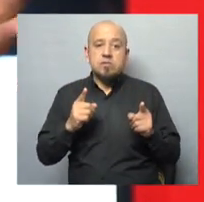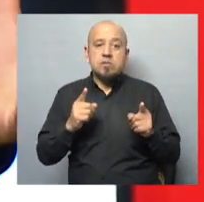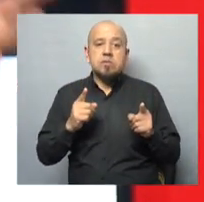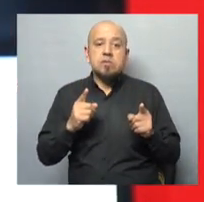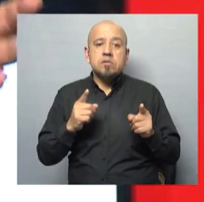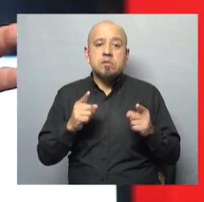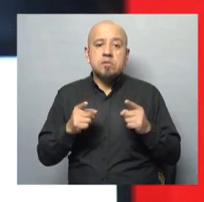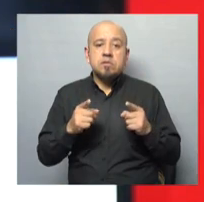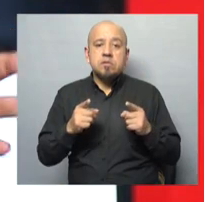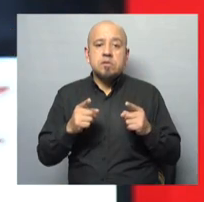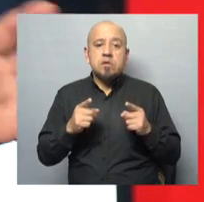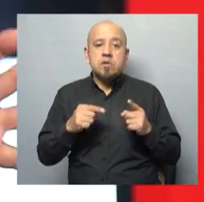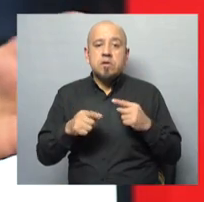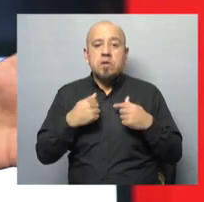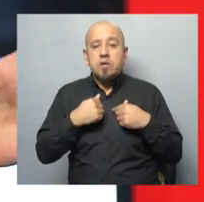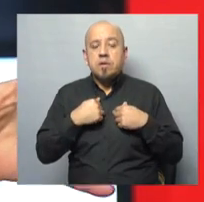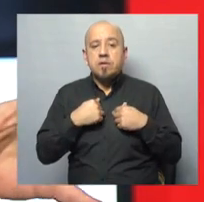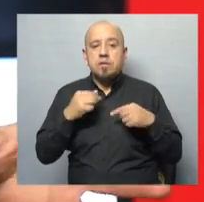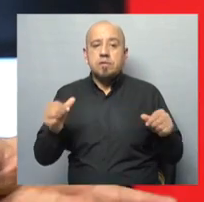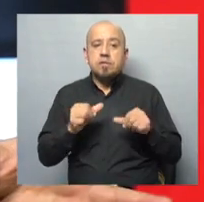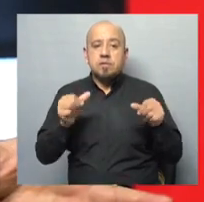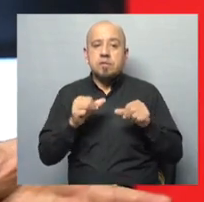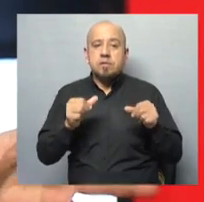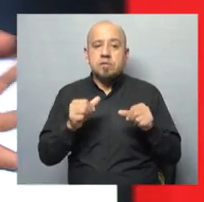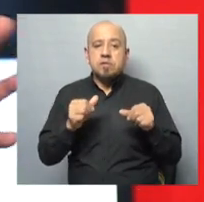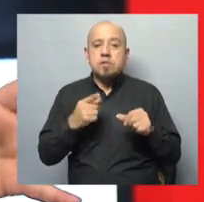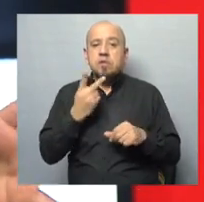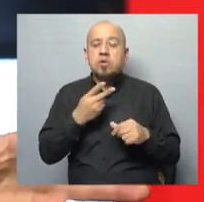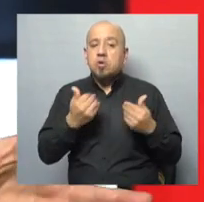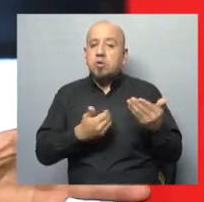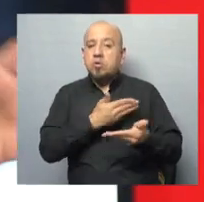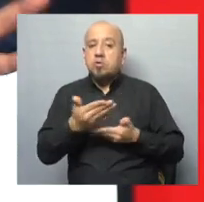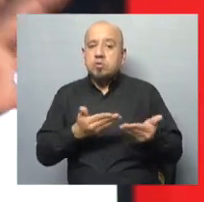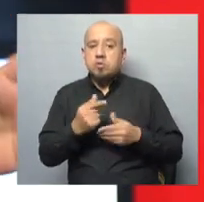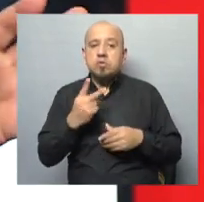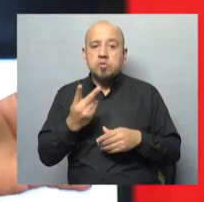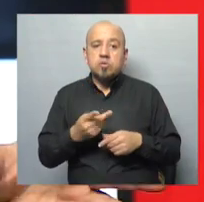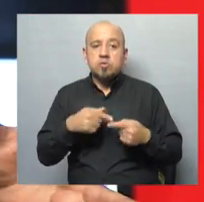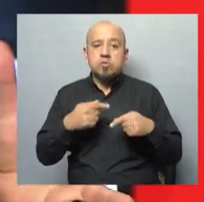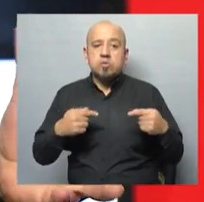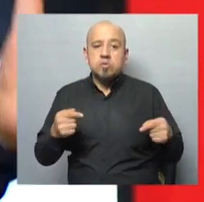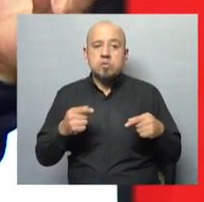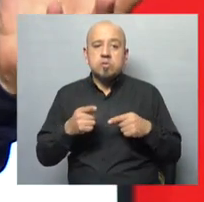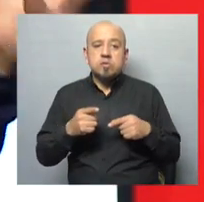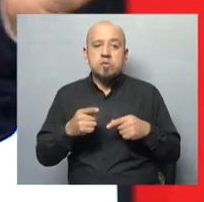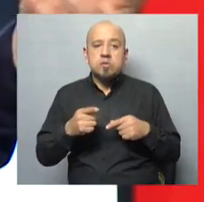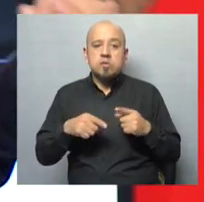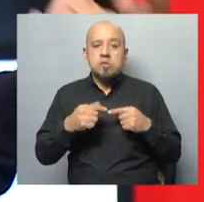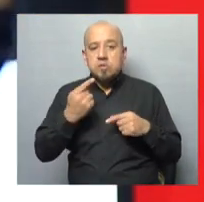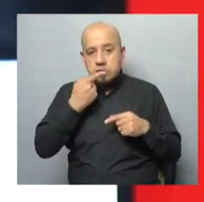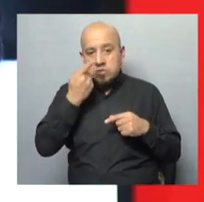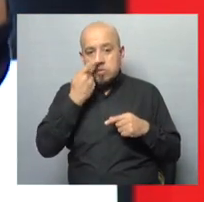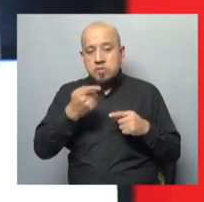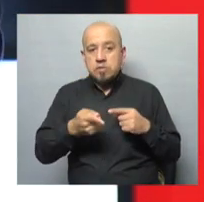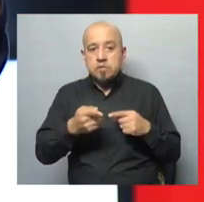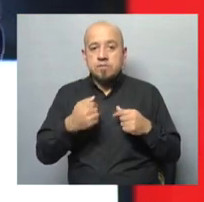quiero decir a mí me parece que hay que hacer convivir las dos cosas hay que hacer convivir las dos cosas hay que hacer convivir lo interesante que está